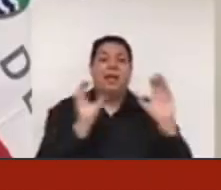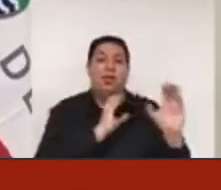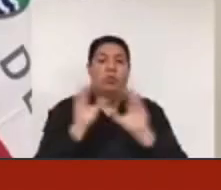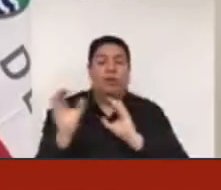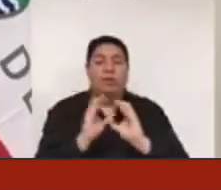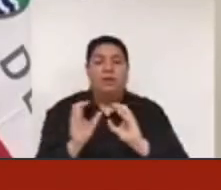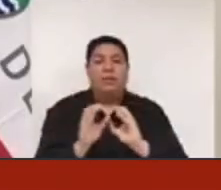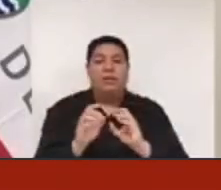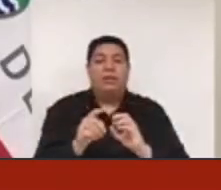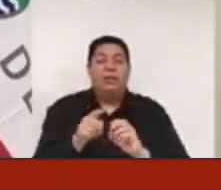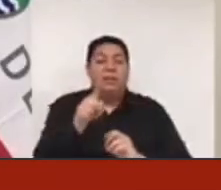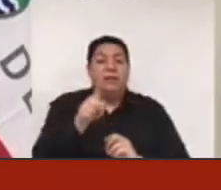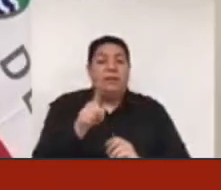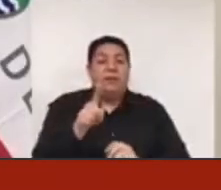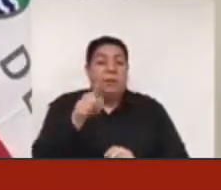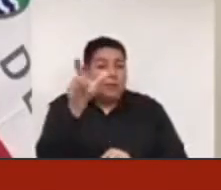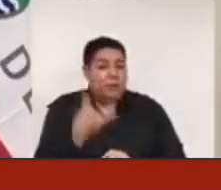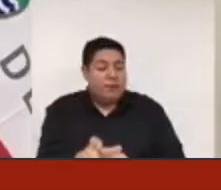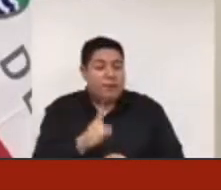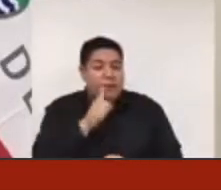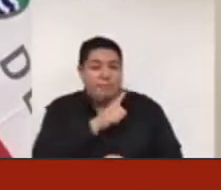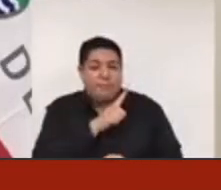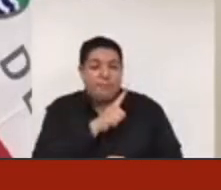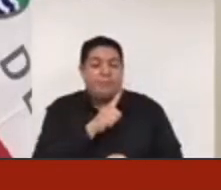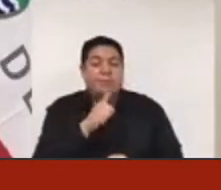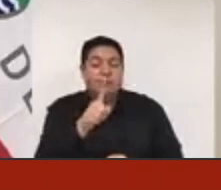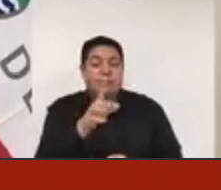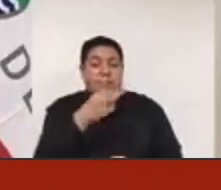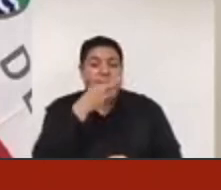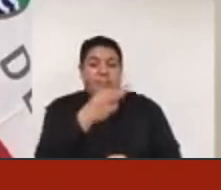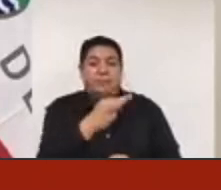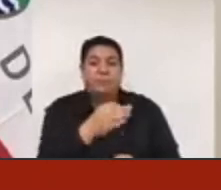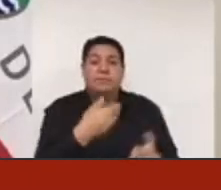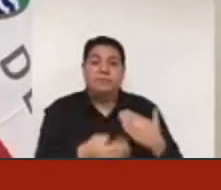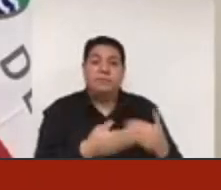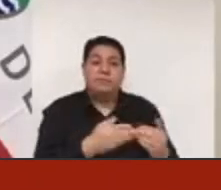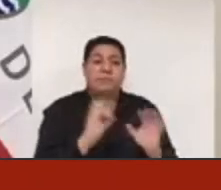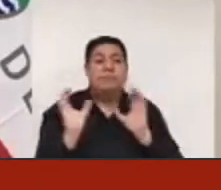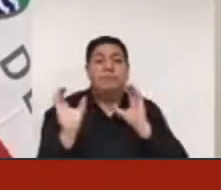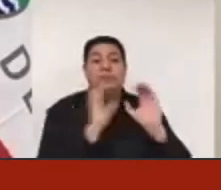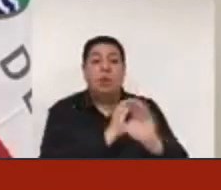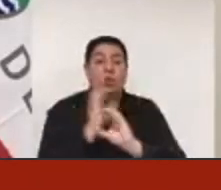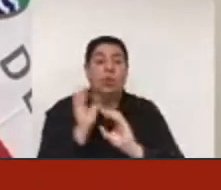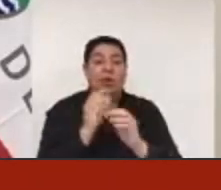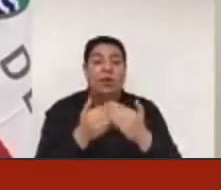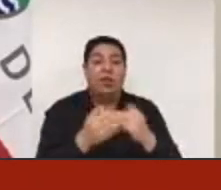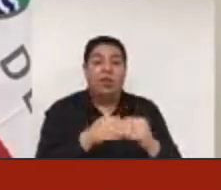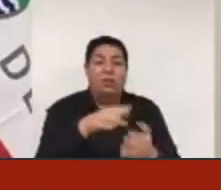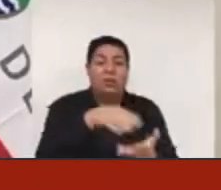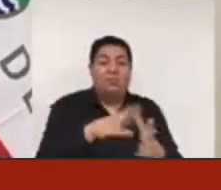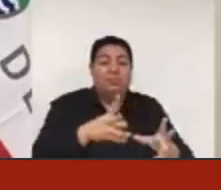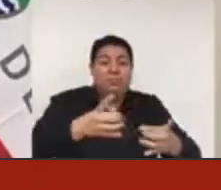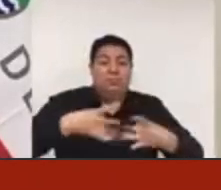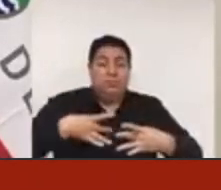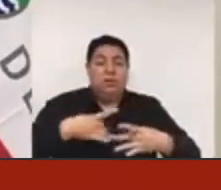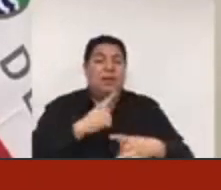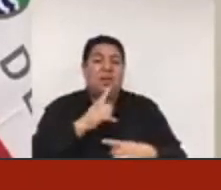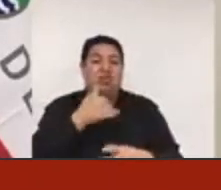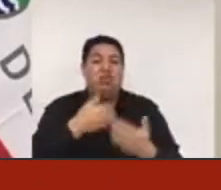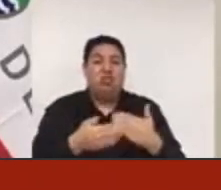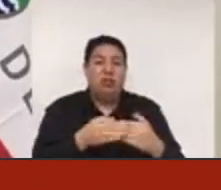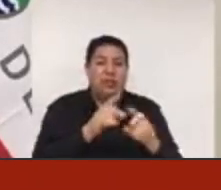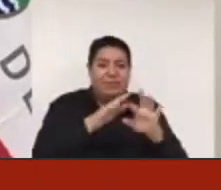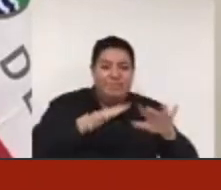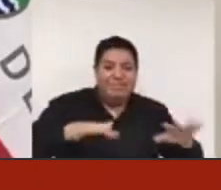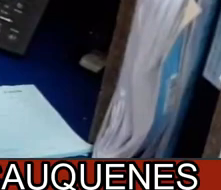con respecto a este último caso todavía no encontramos donde él se contagio por lo que probablemente estemos perdiendo la trazabilidad con